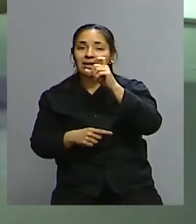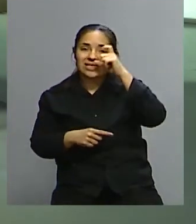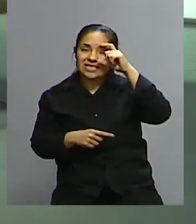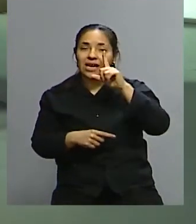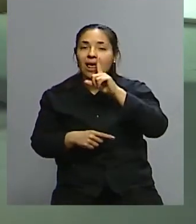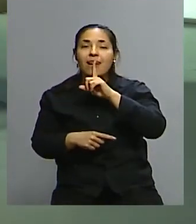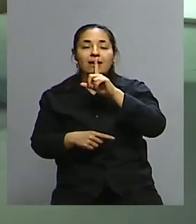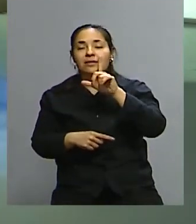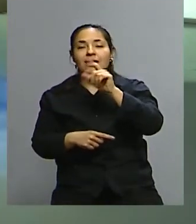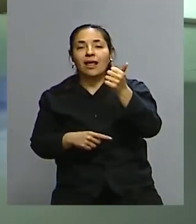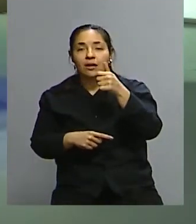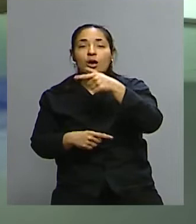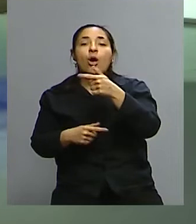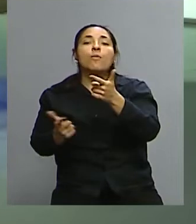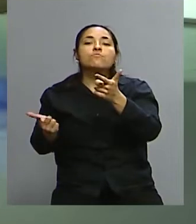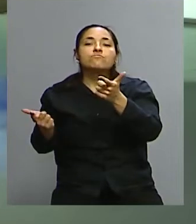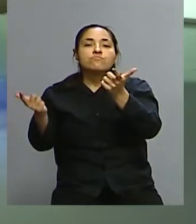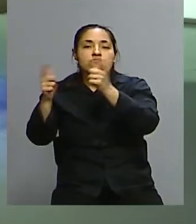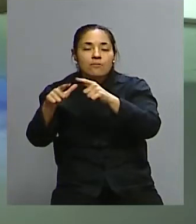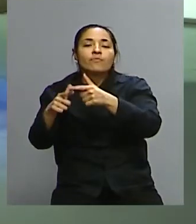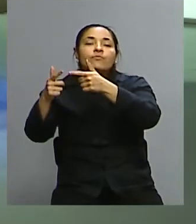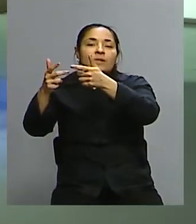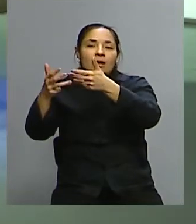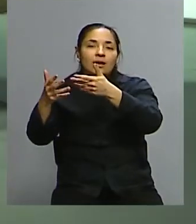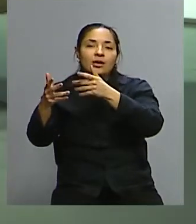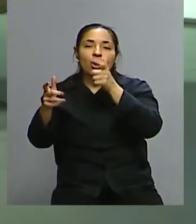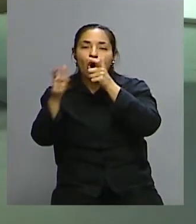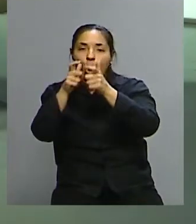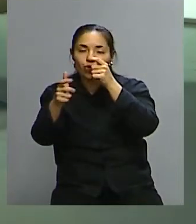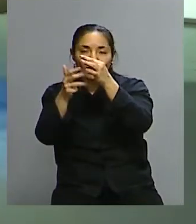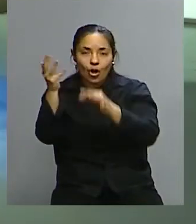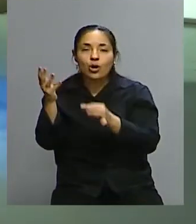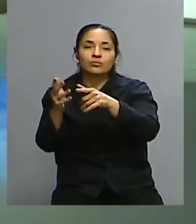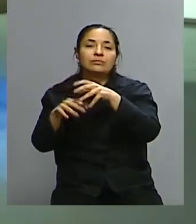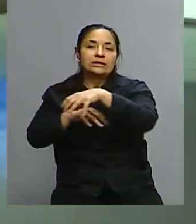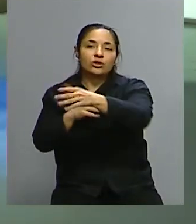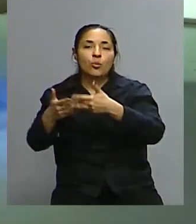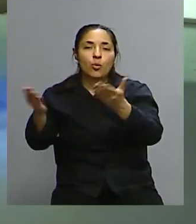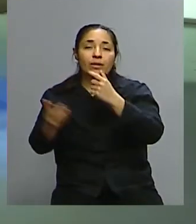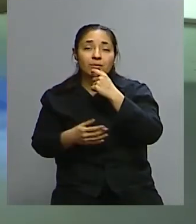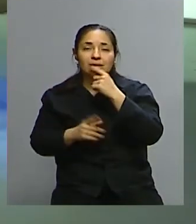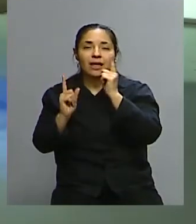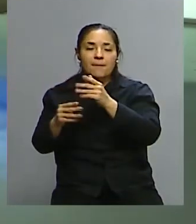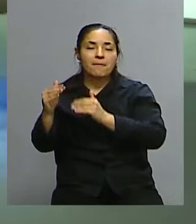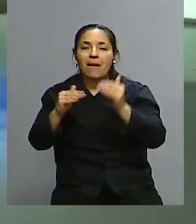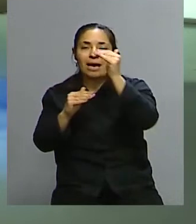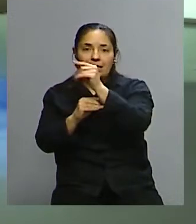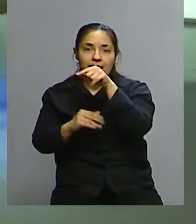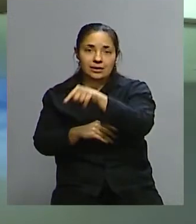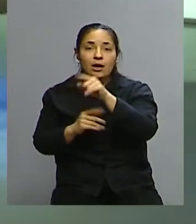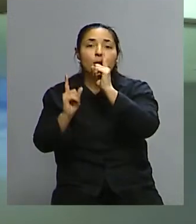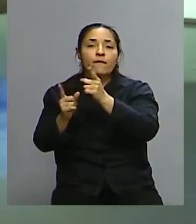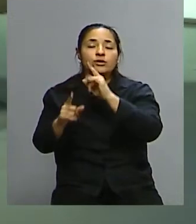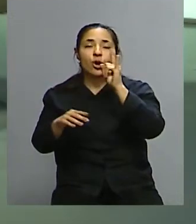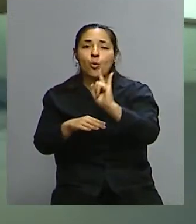Procesos del Tribunal de Cuentas de Mendoza, contadora y magíster en Gestión Financiera del Sector Público y también docente de esta casa de estudios. Nos vamos,